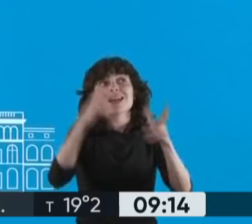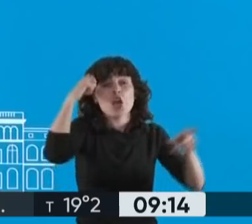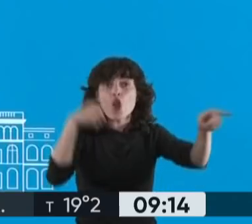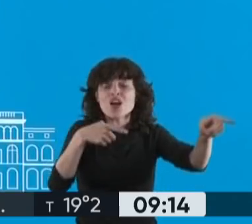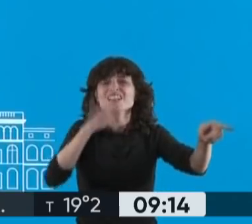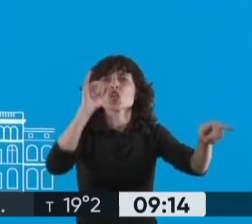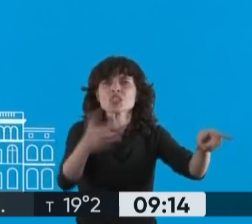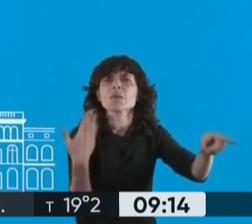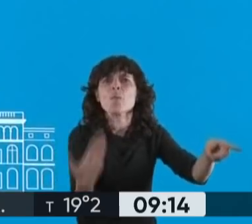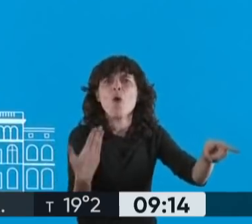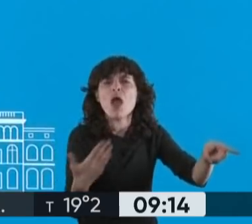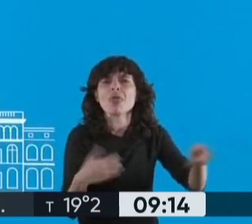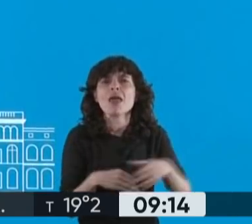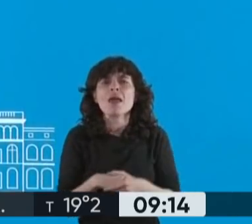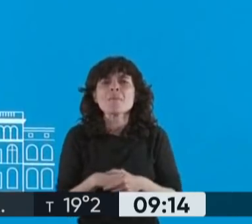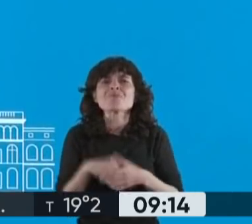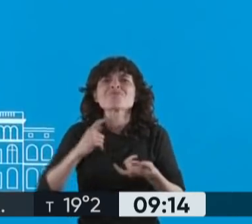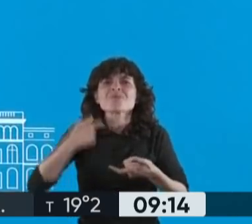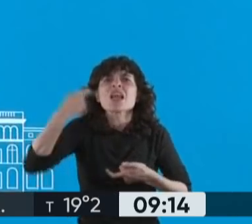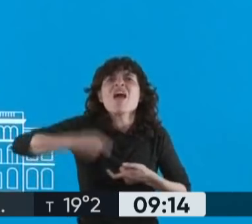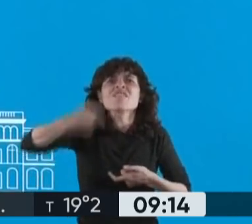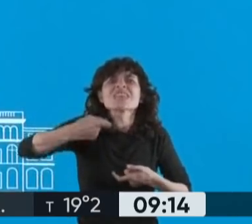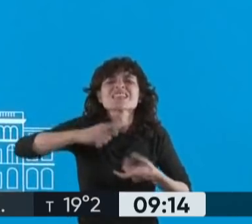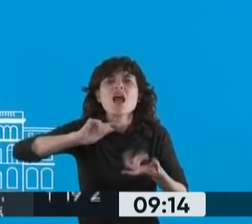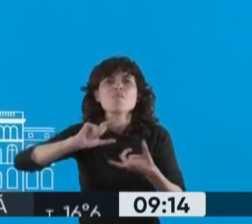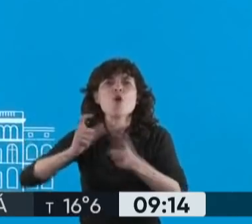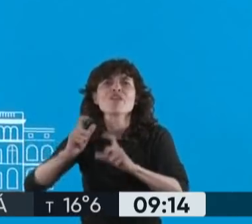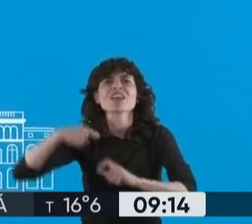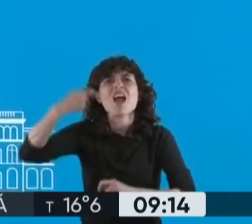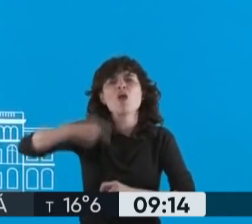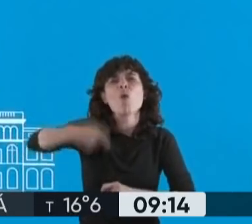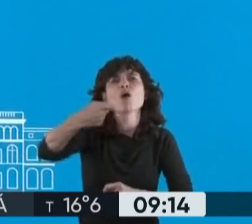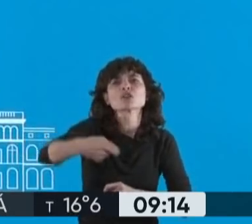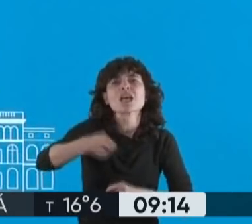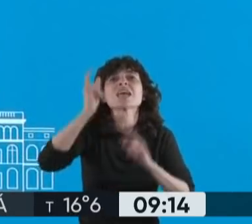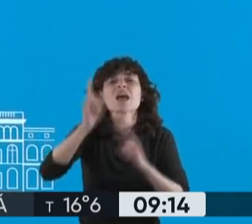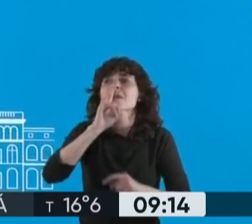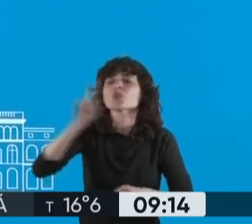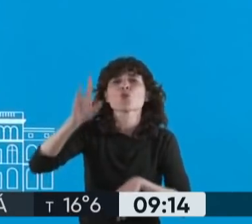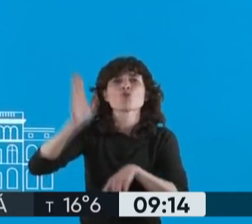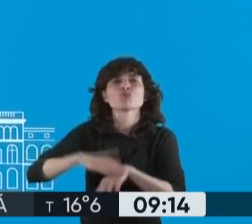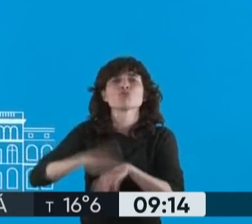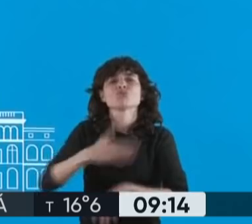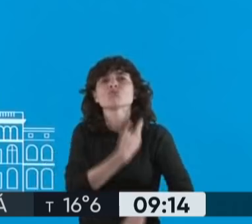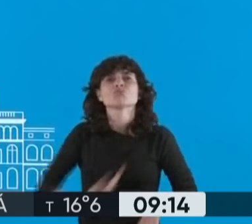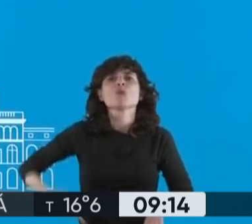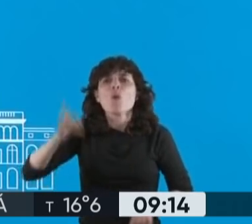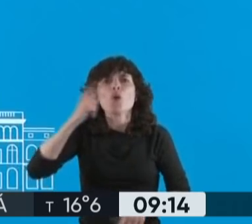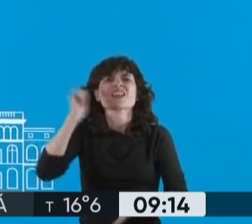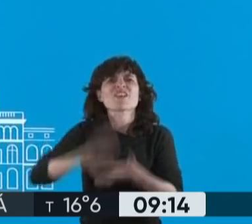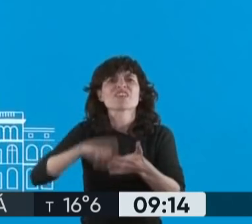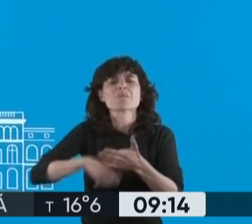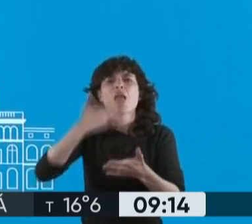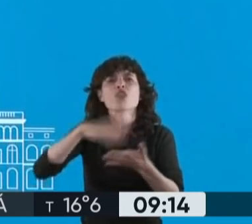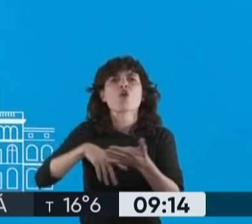facultad de refinanciar la deuda y le da al Poder Ejecutivo la facultad de firmar los documentos técnicos, los memorándums,